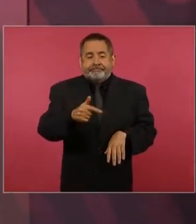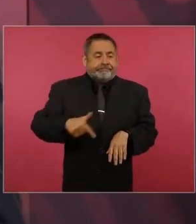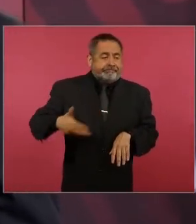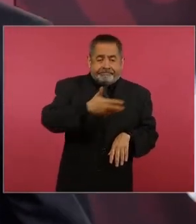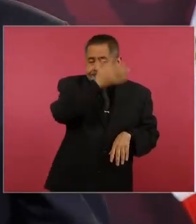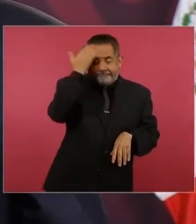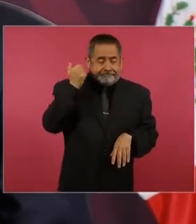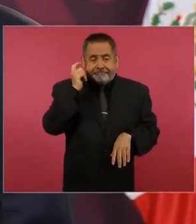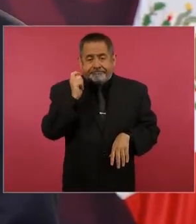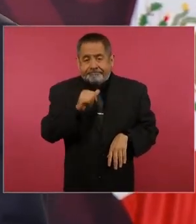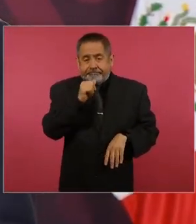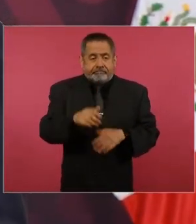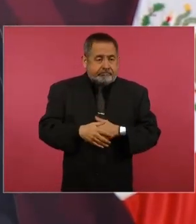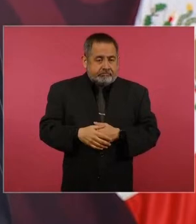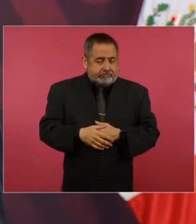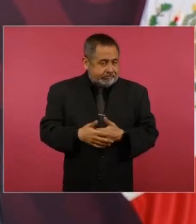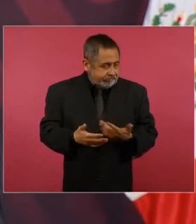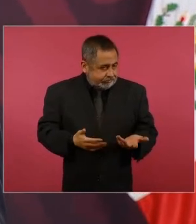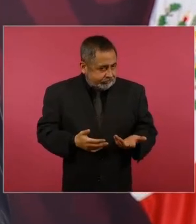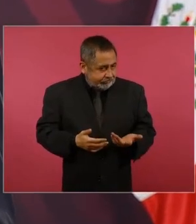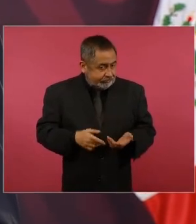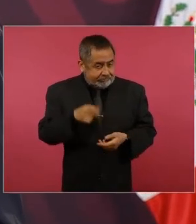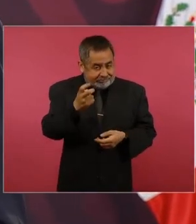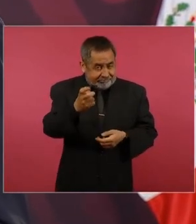¿Vivíamos en una democracia?